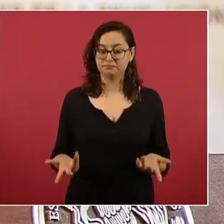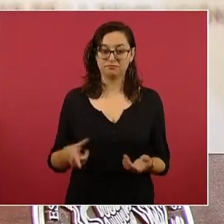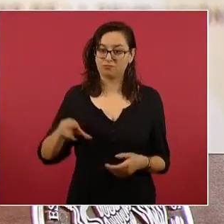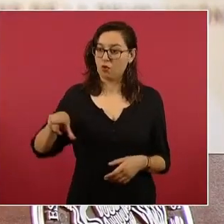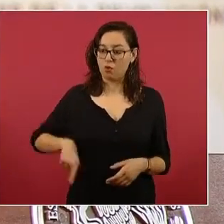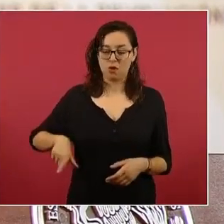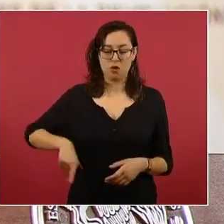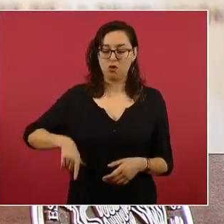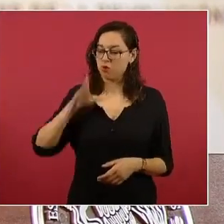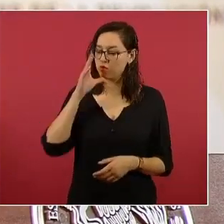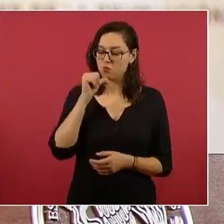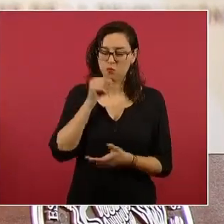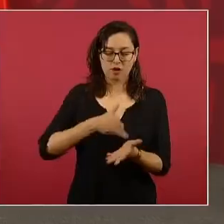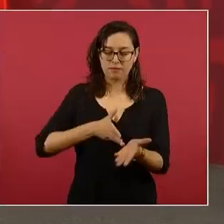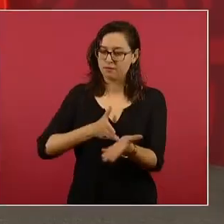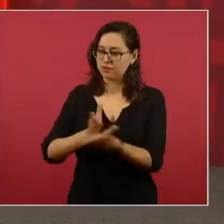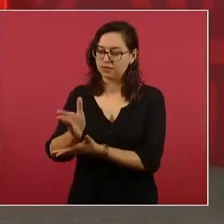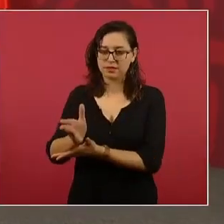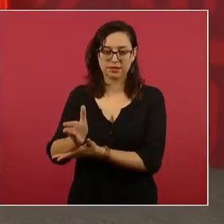injerencia del gobierno,